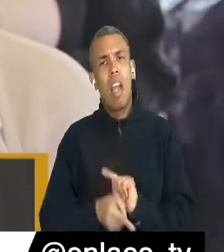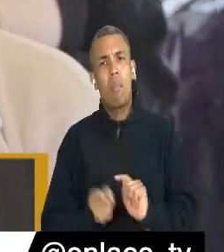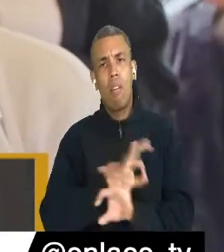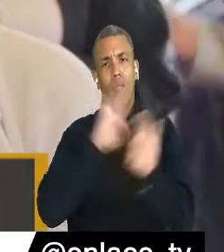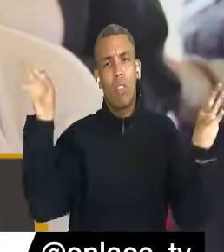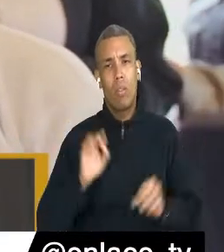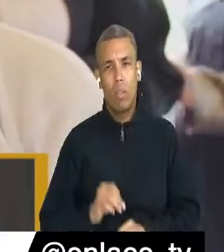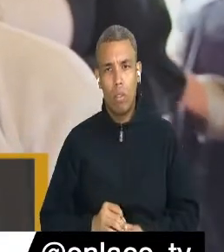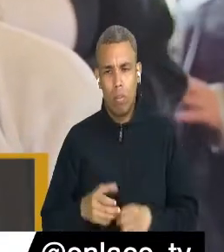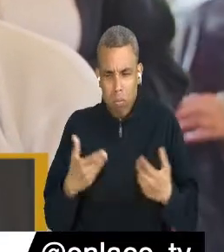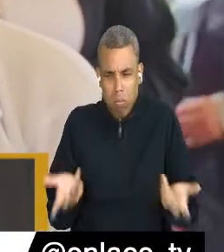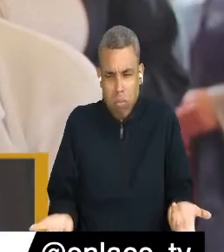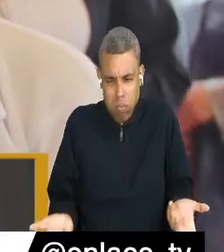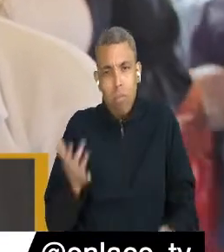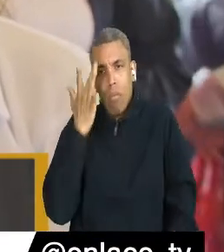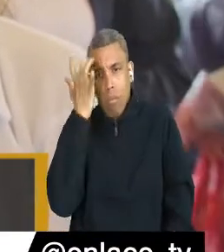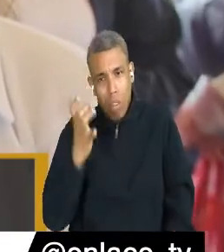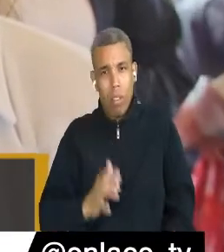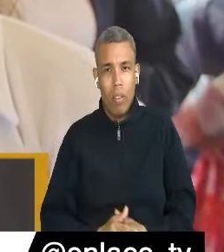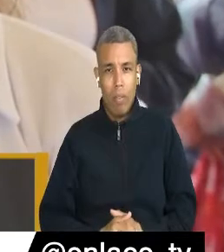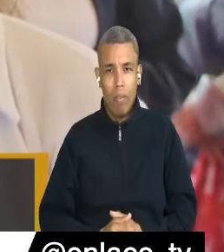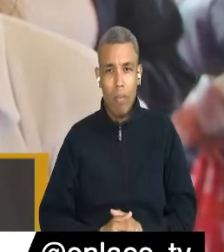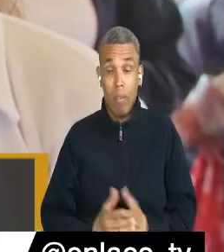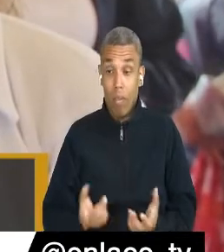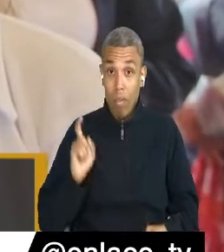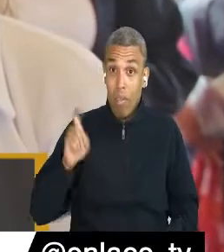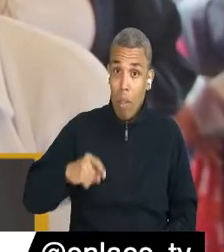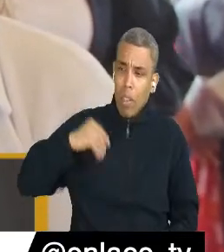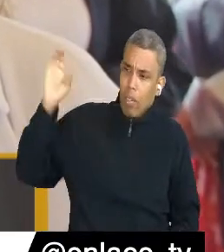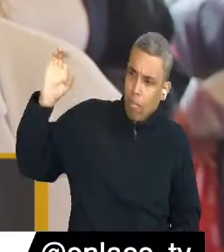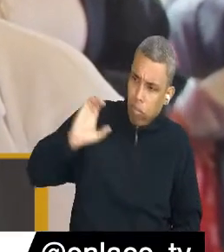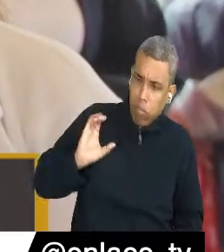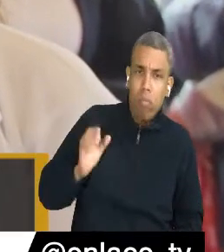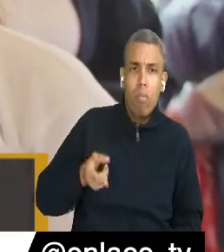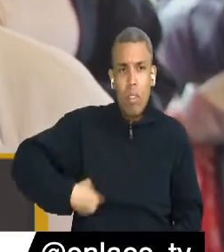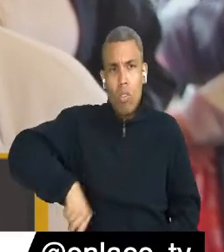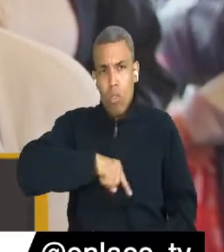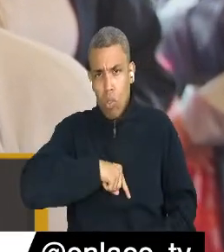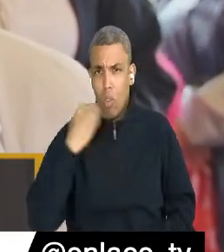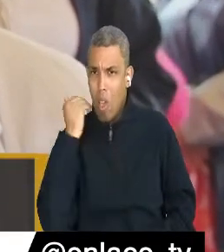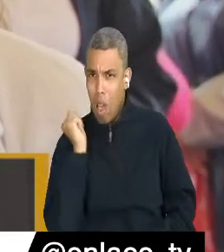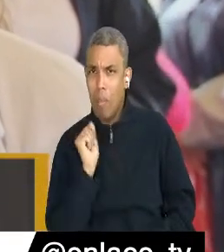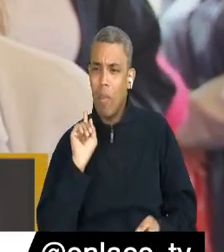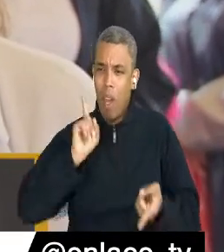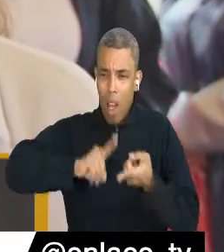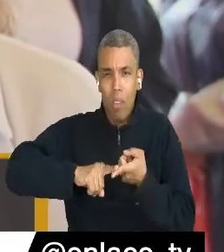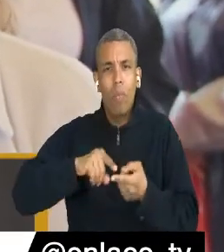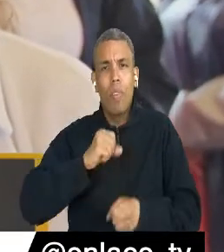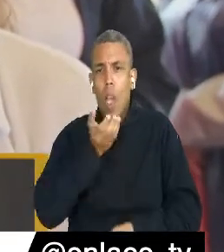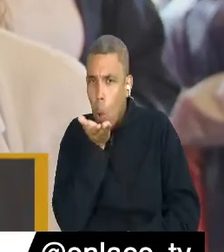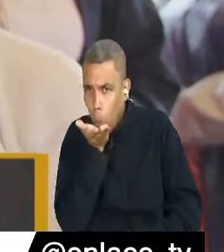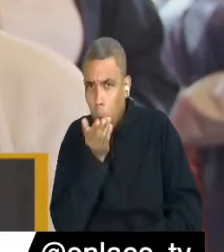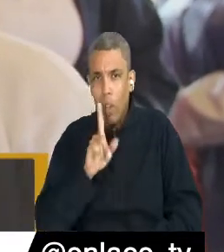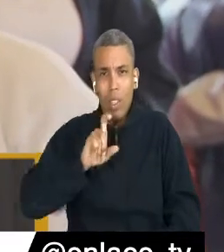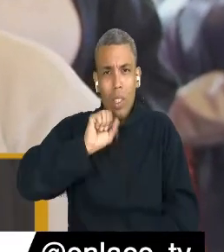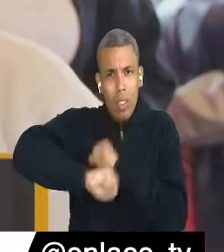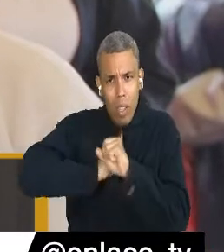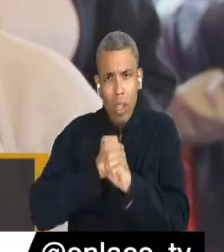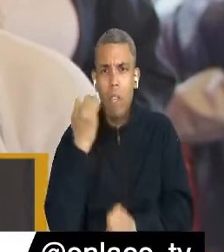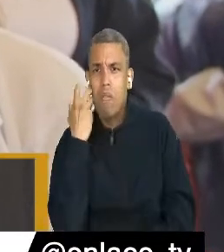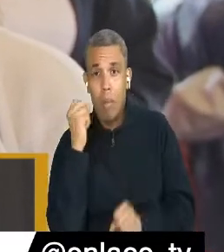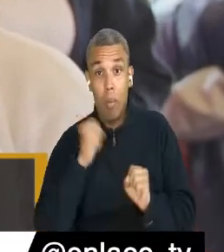ST-480 se obliga al Estado a pensionar a las madres que pasan de 60 años, madres enfermas.